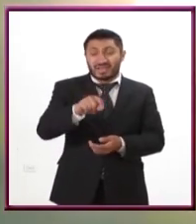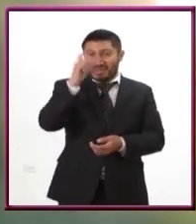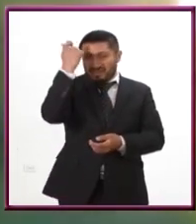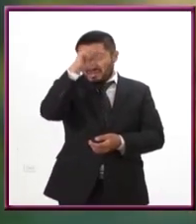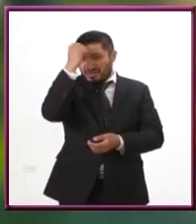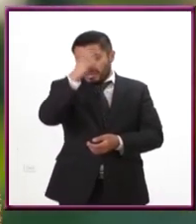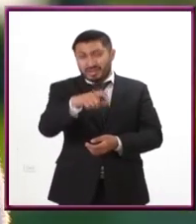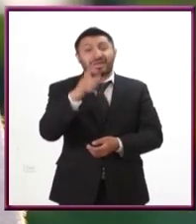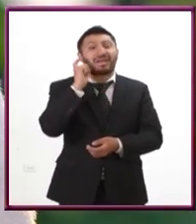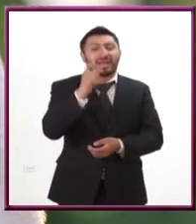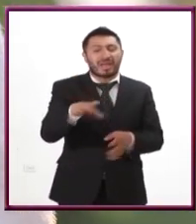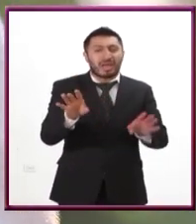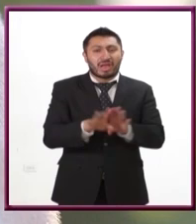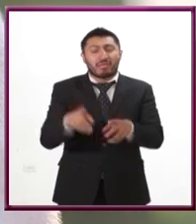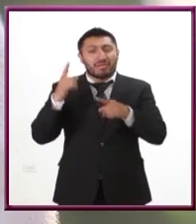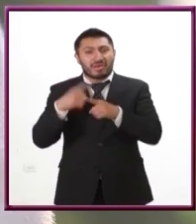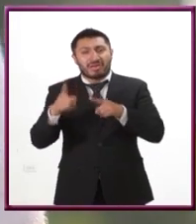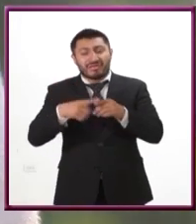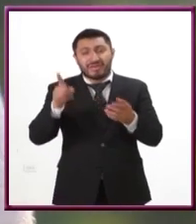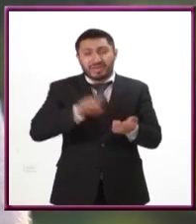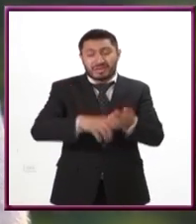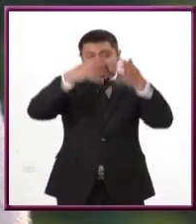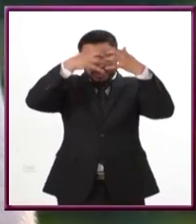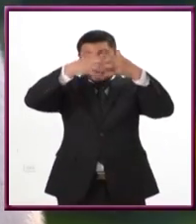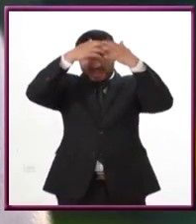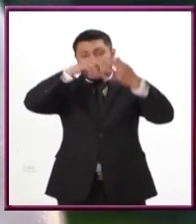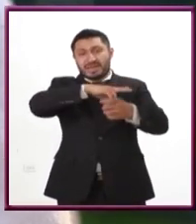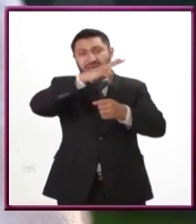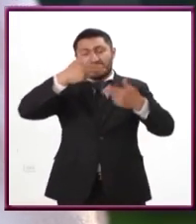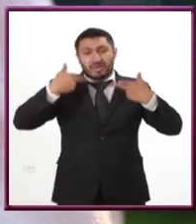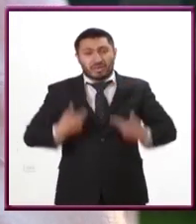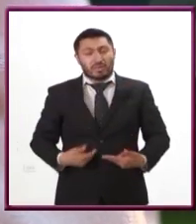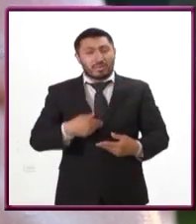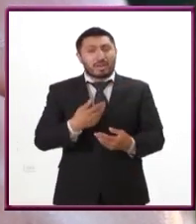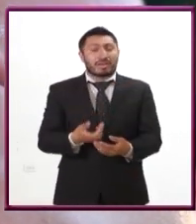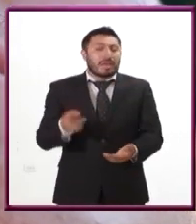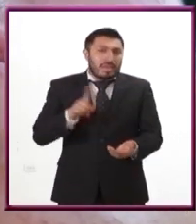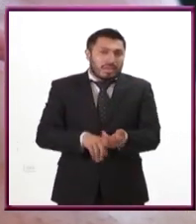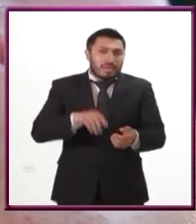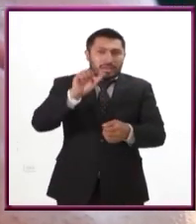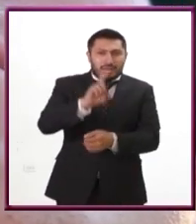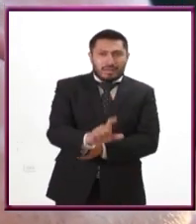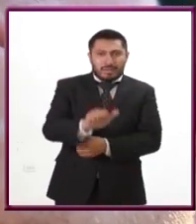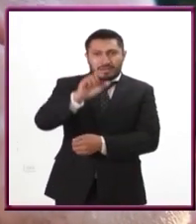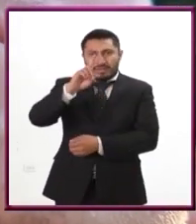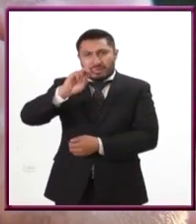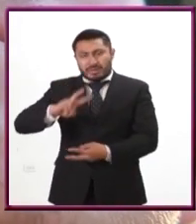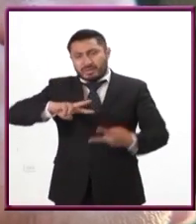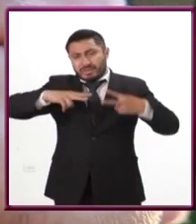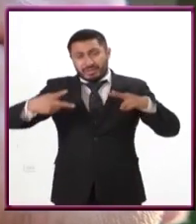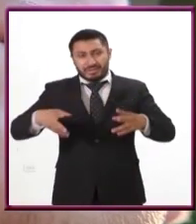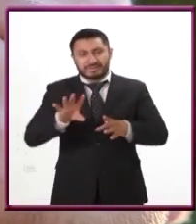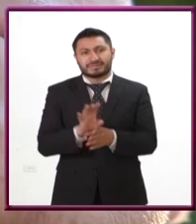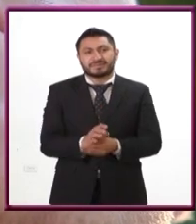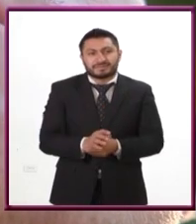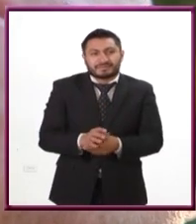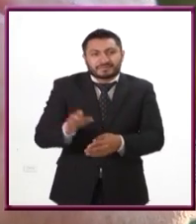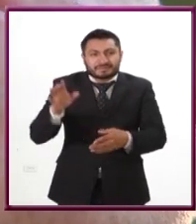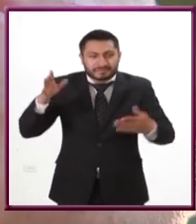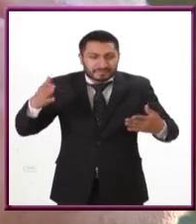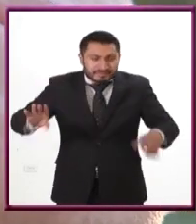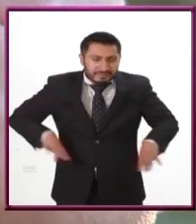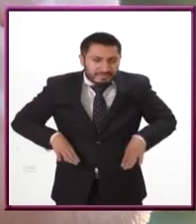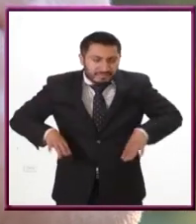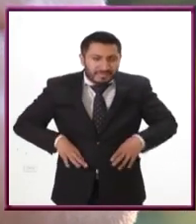¿Qué es el autismo? El autismo es una variante neurológica humana de base genética. El complejo conjunto de